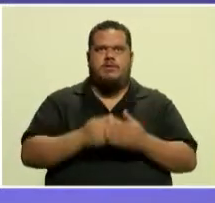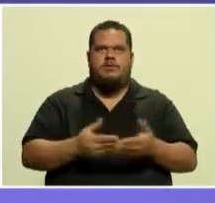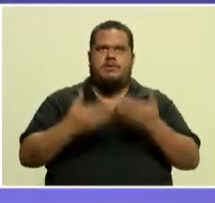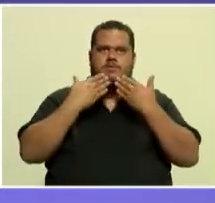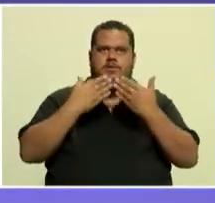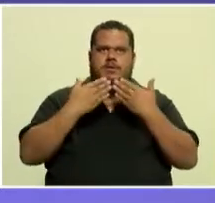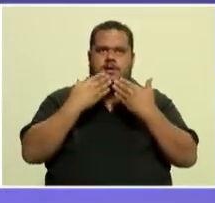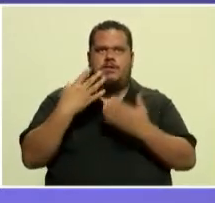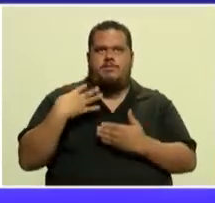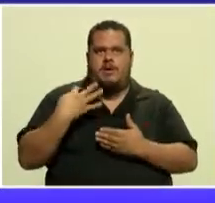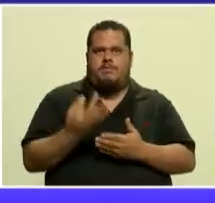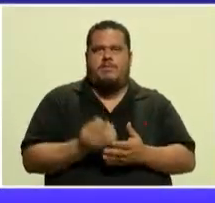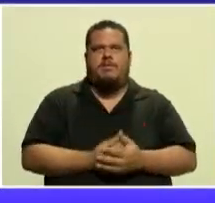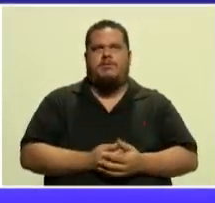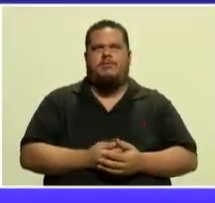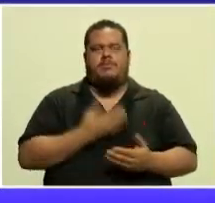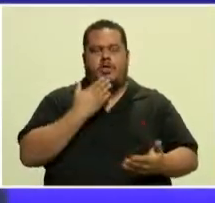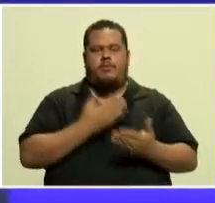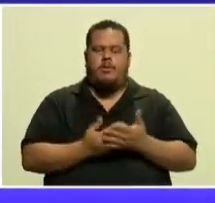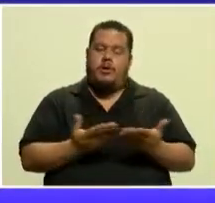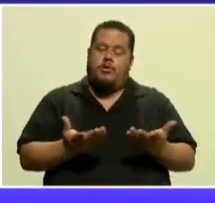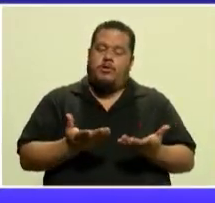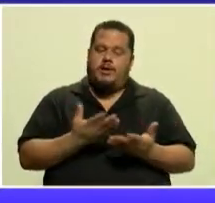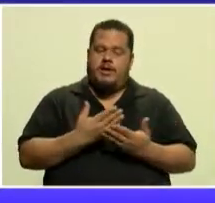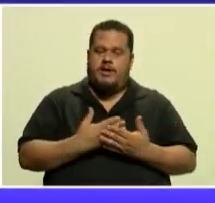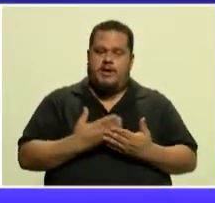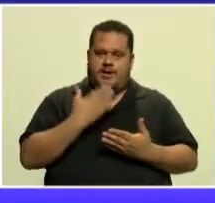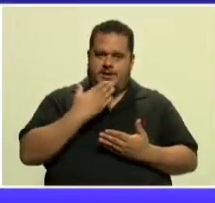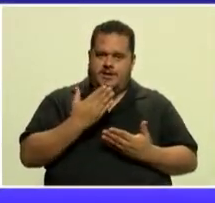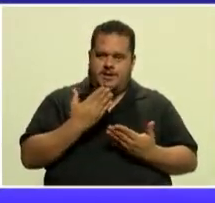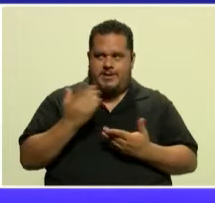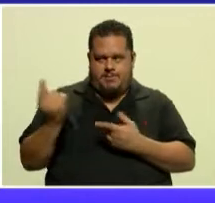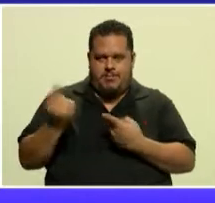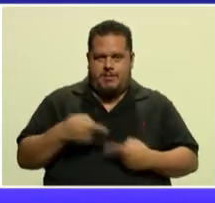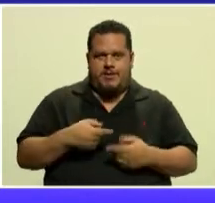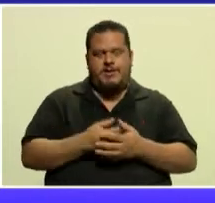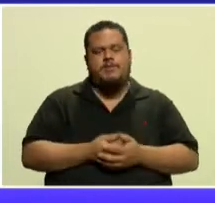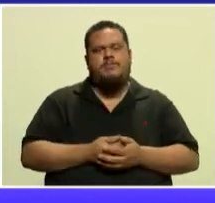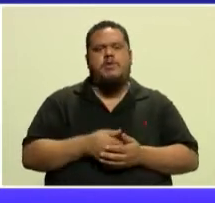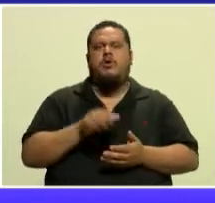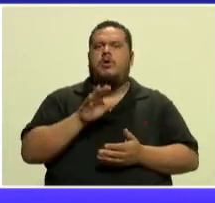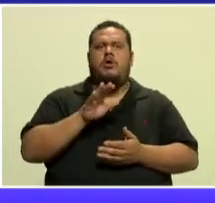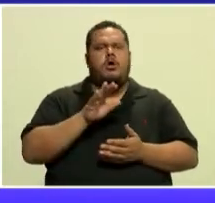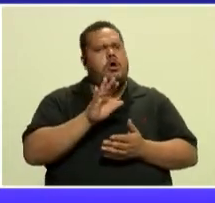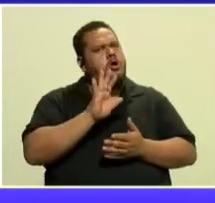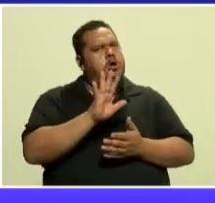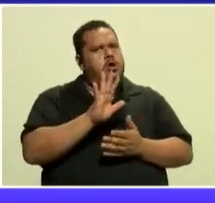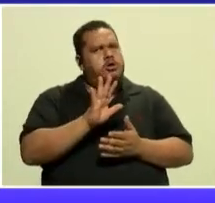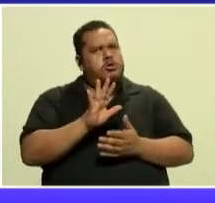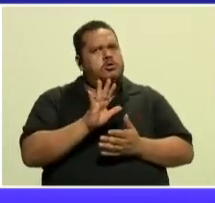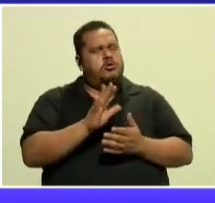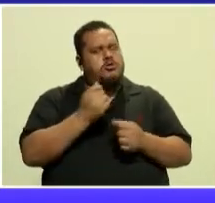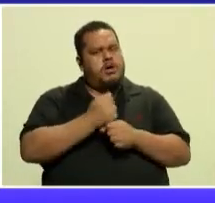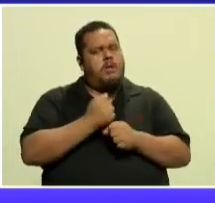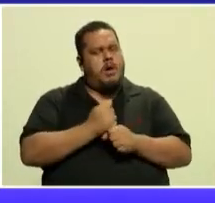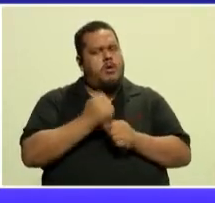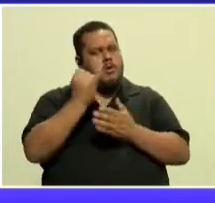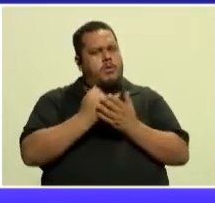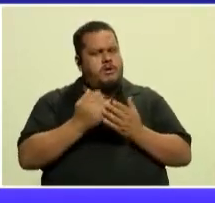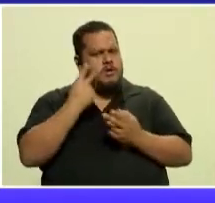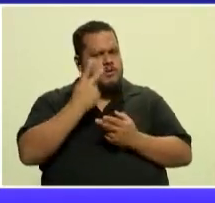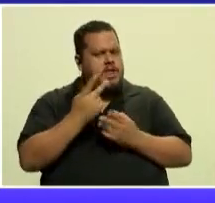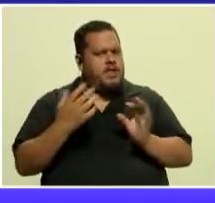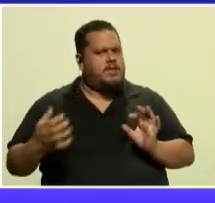la invitación. Buenísimo, qué gusto tenerte aquí. Tu trabajo como artista visual está